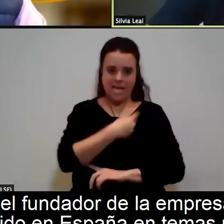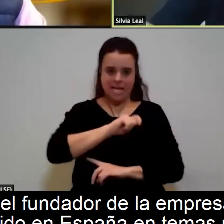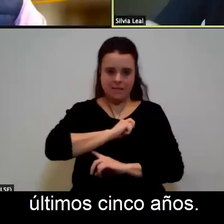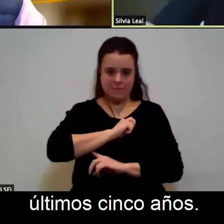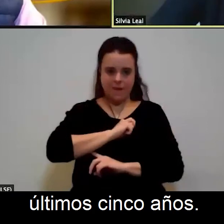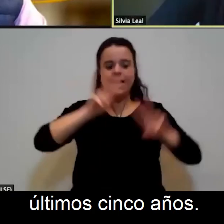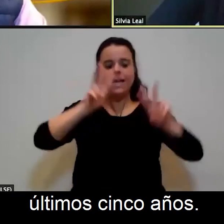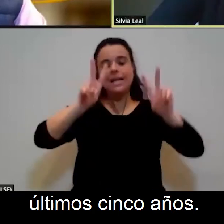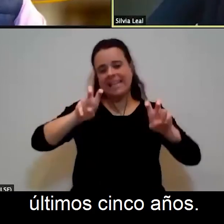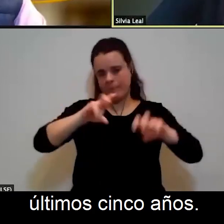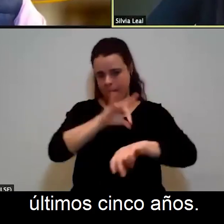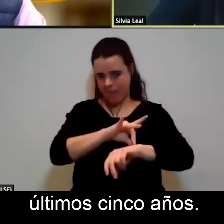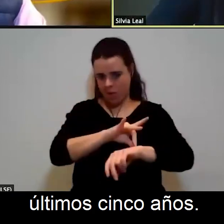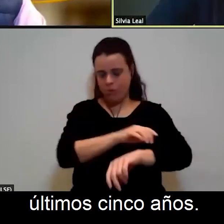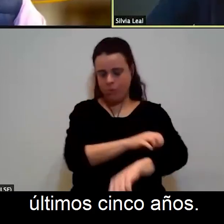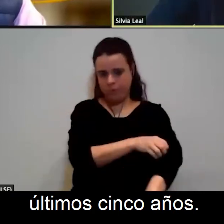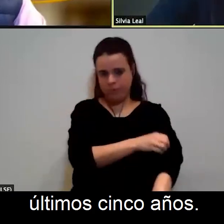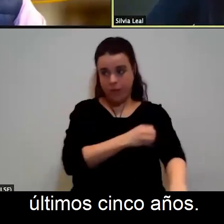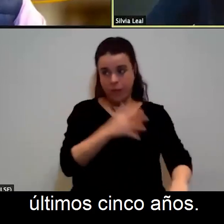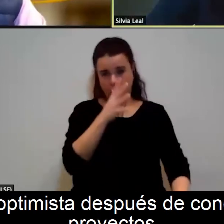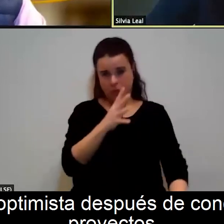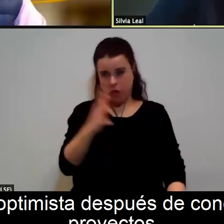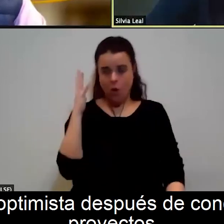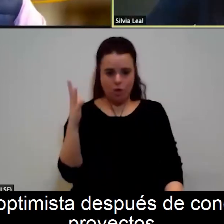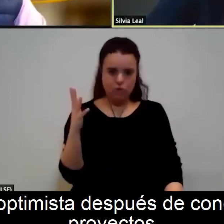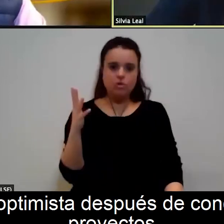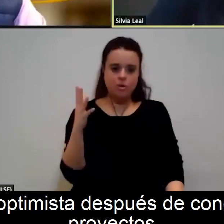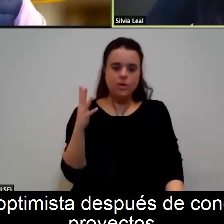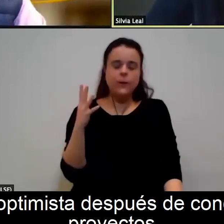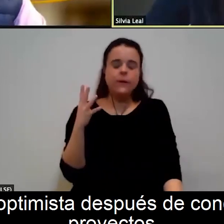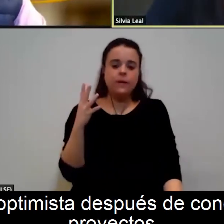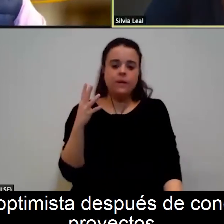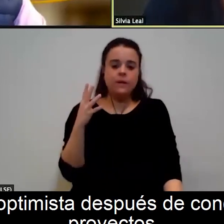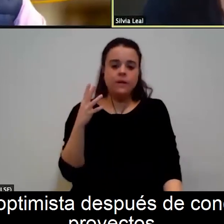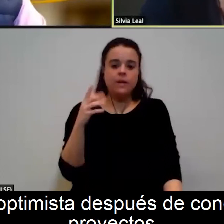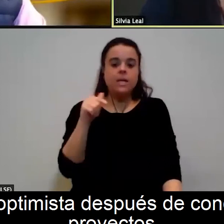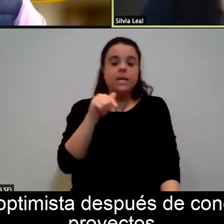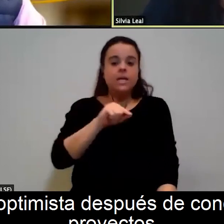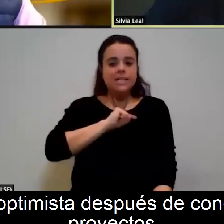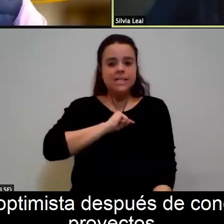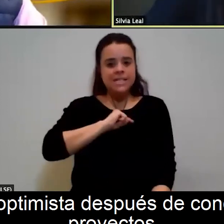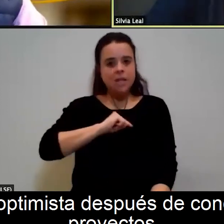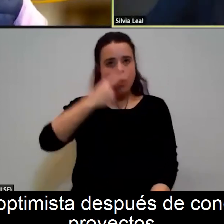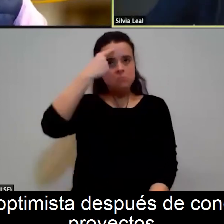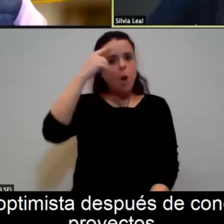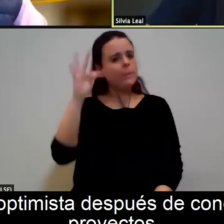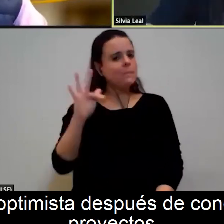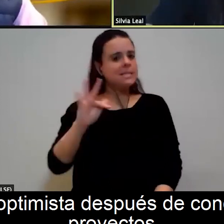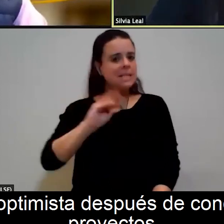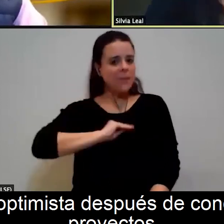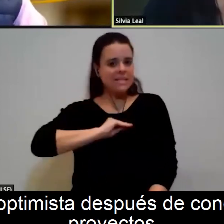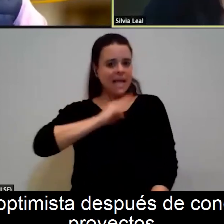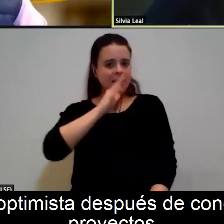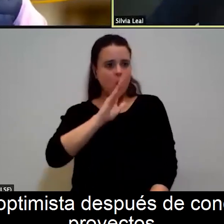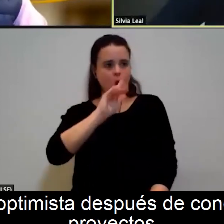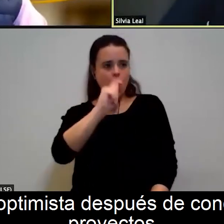temas médicos durante los últimos 5 años. Y ahí me siento súper optimista después de conocer, bueno, pues sus logros